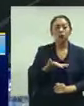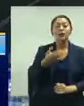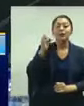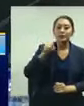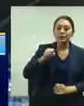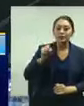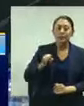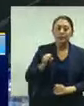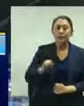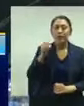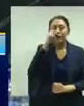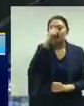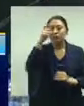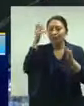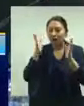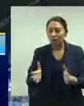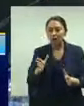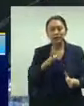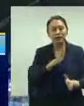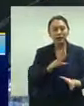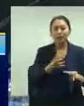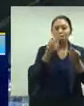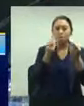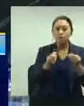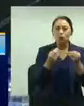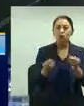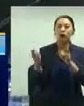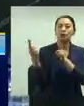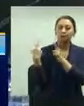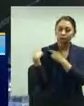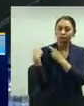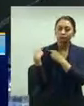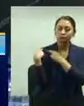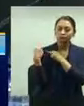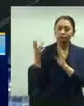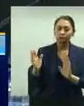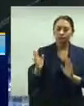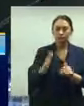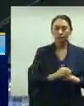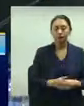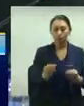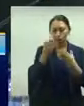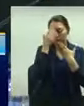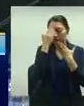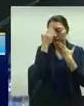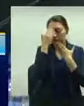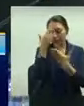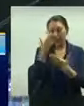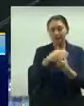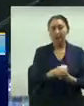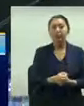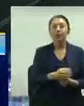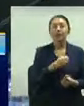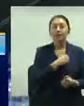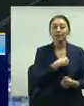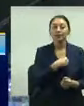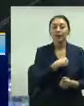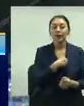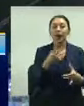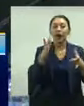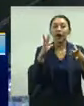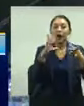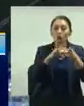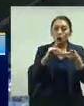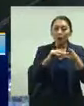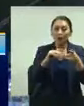está sobrecargado porque es una actividad más que se le está poniendo. Gracias. Quisiera comentar con el